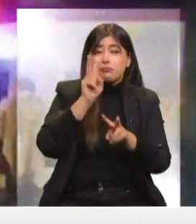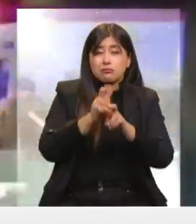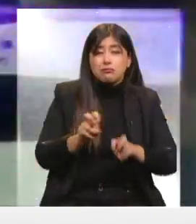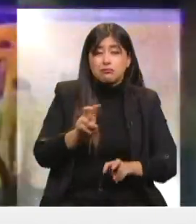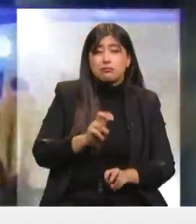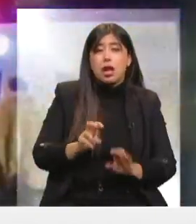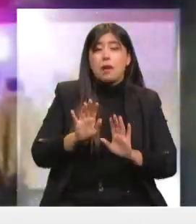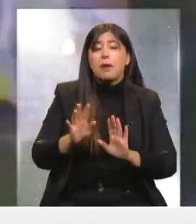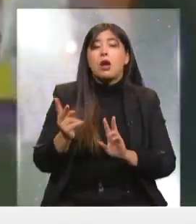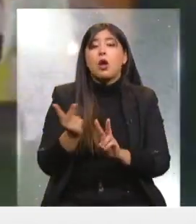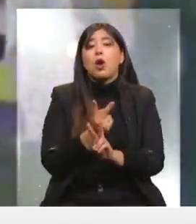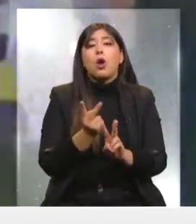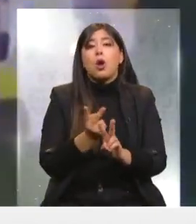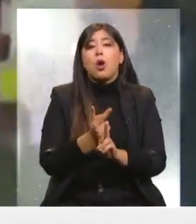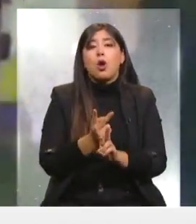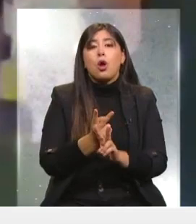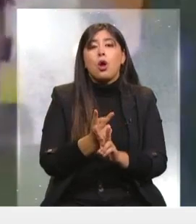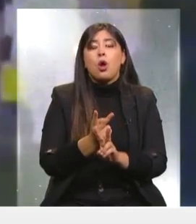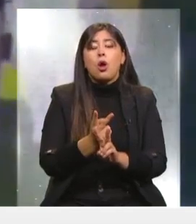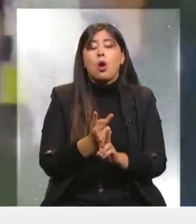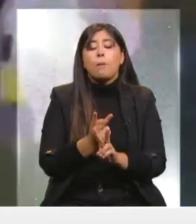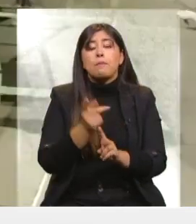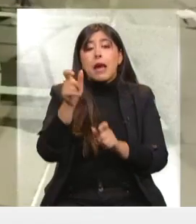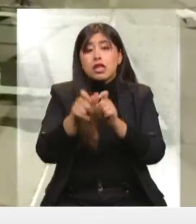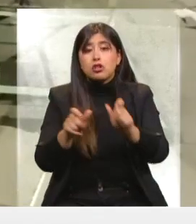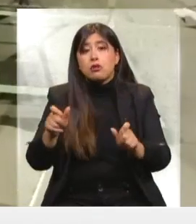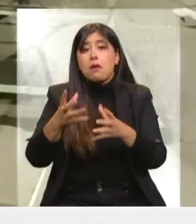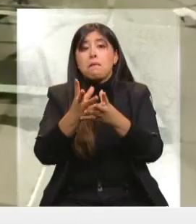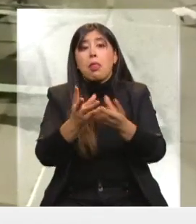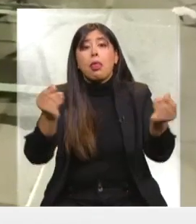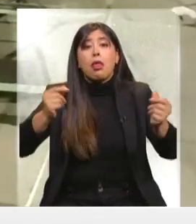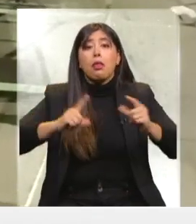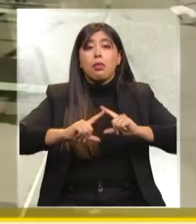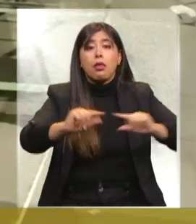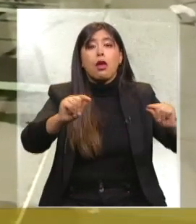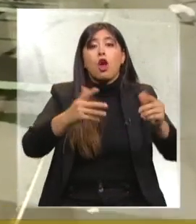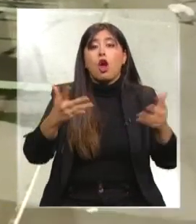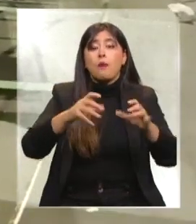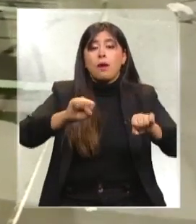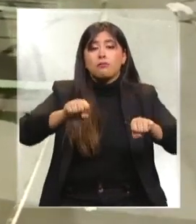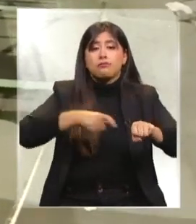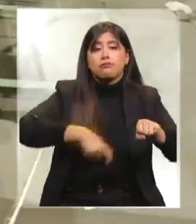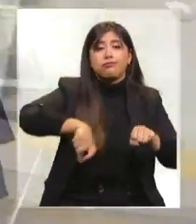aguardaban a un hombre que saliera a libertad para dispararle y se dieron a la fuga en una motocicleta.